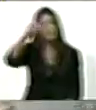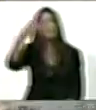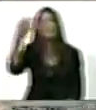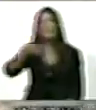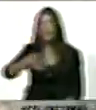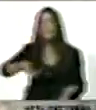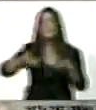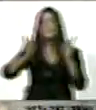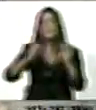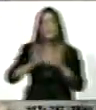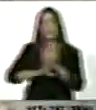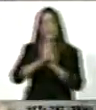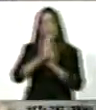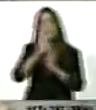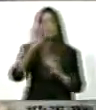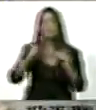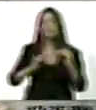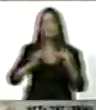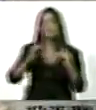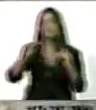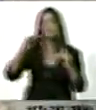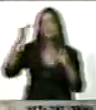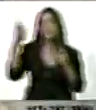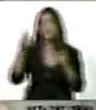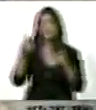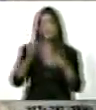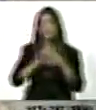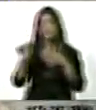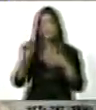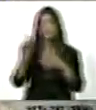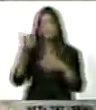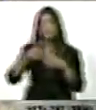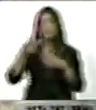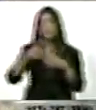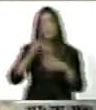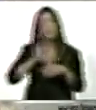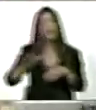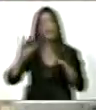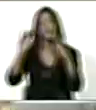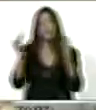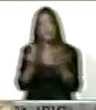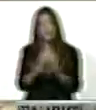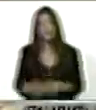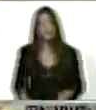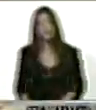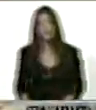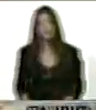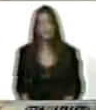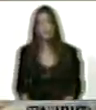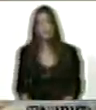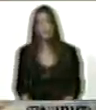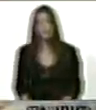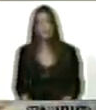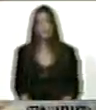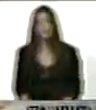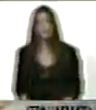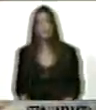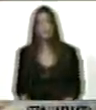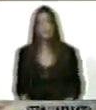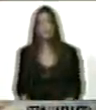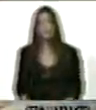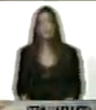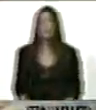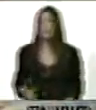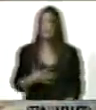que ha permitido recuperar los precios del petróleo en el mundo entero. Si